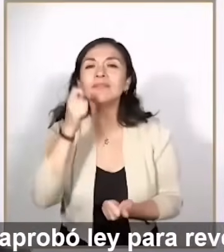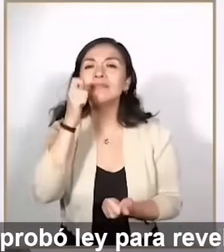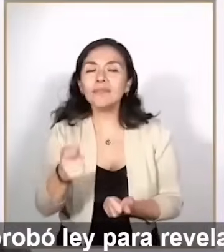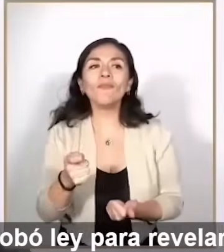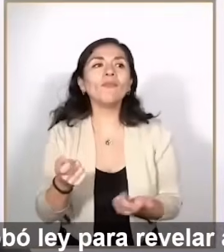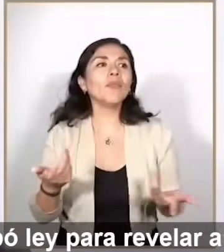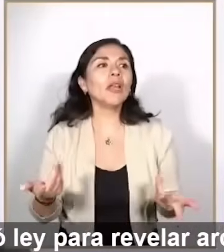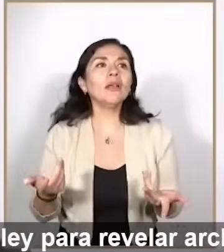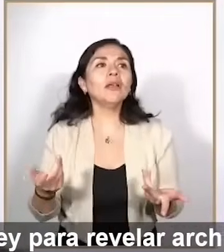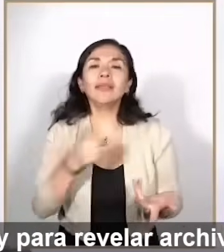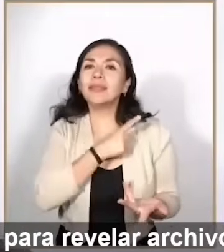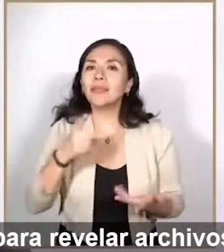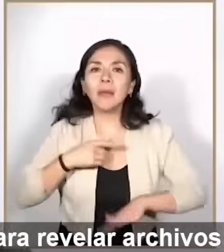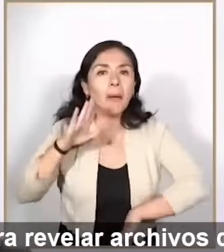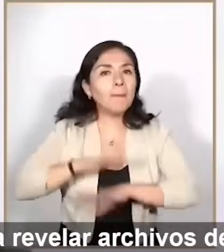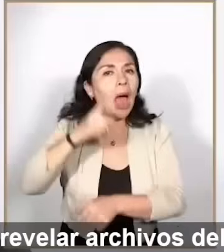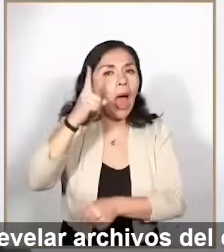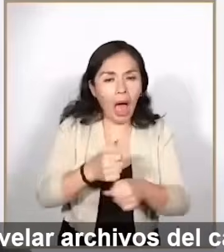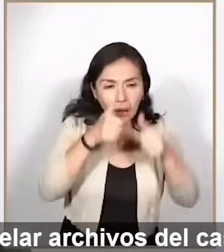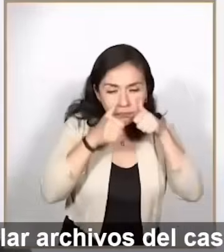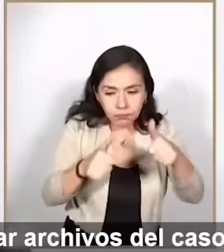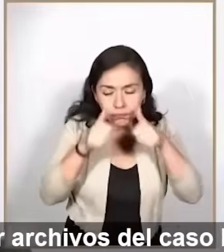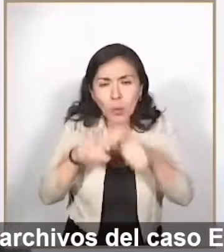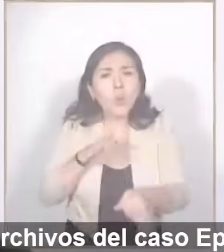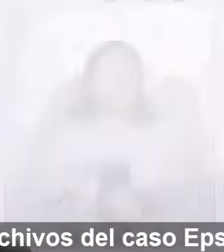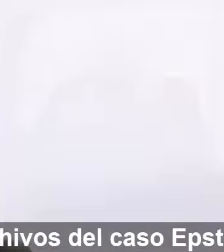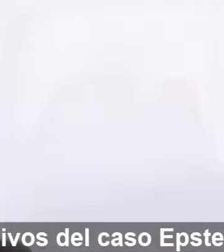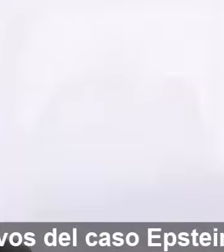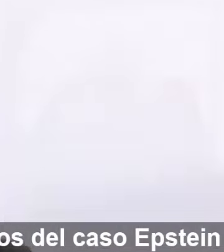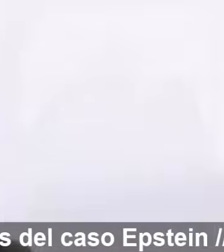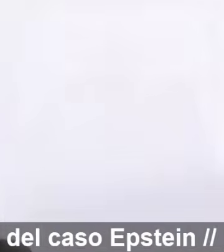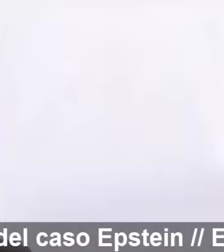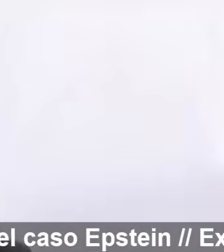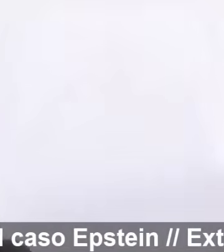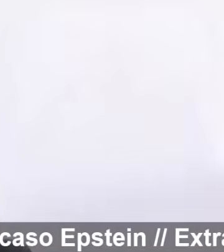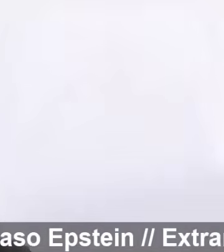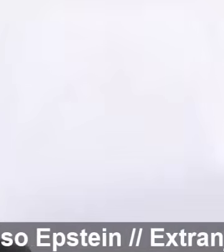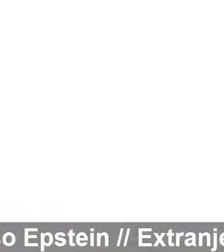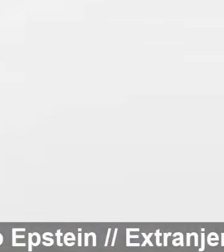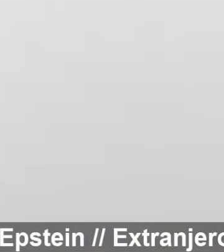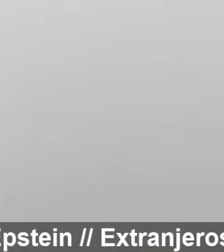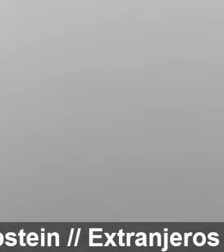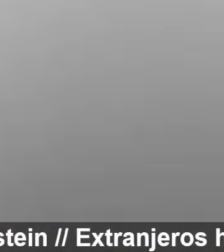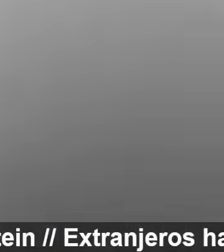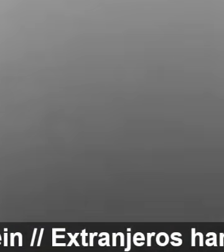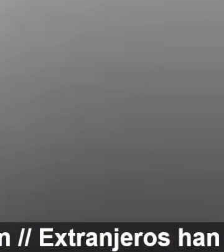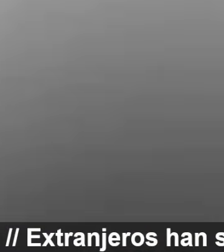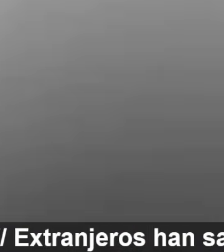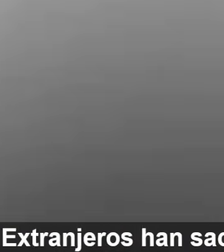estar atendiendo cualquier asunto de violencia.